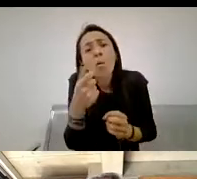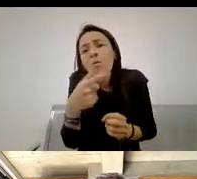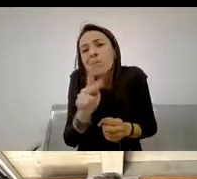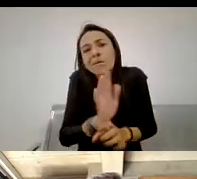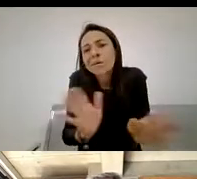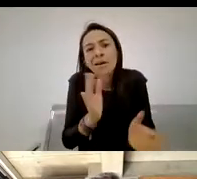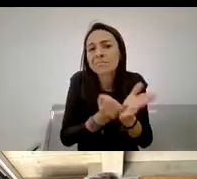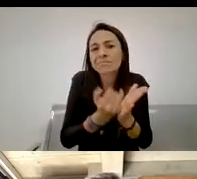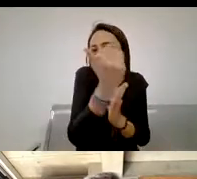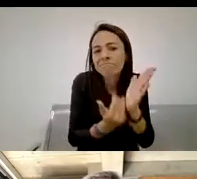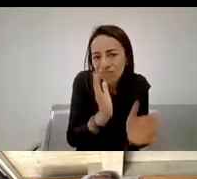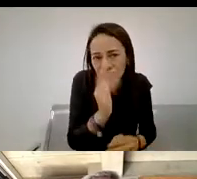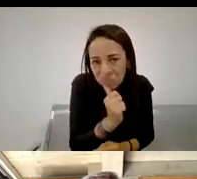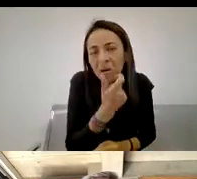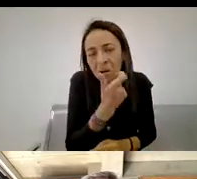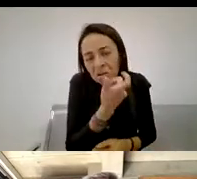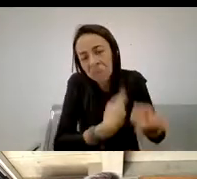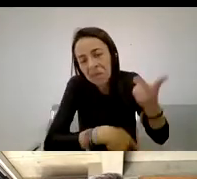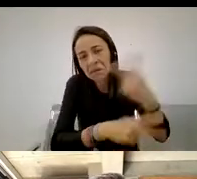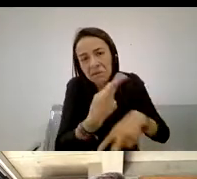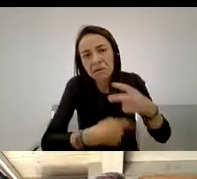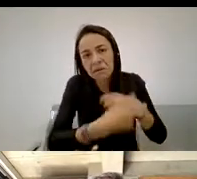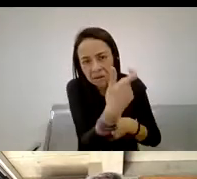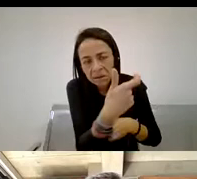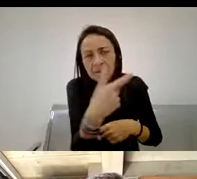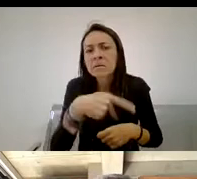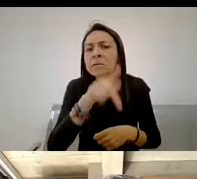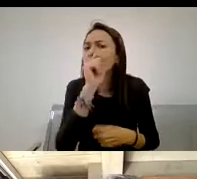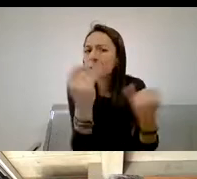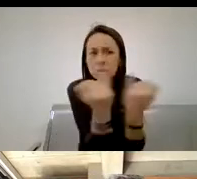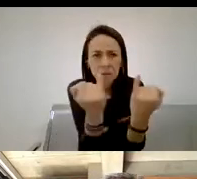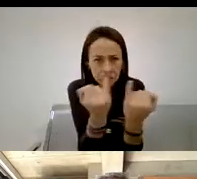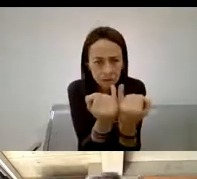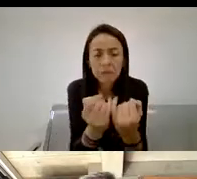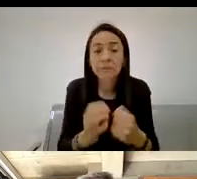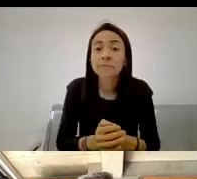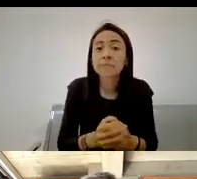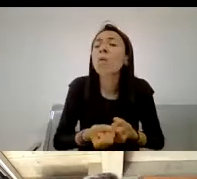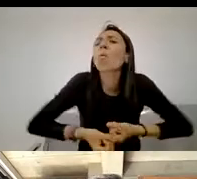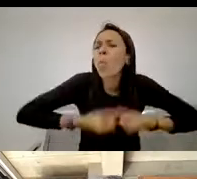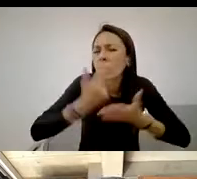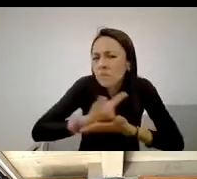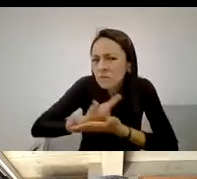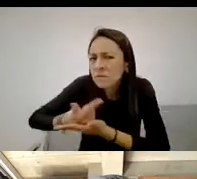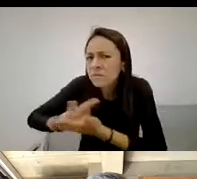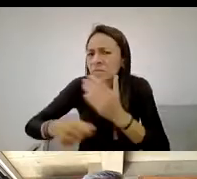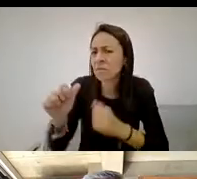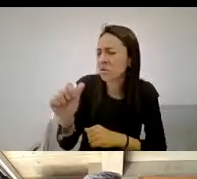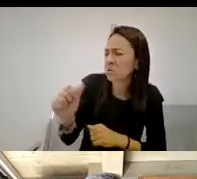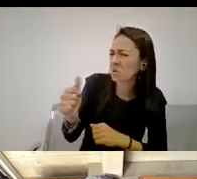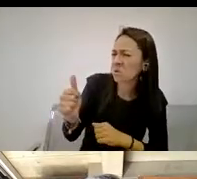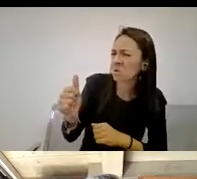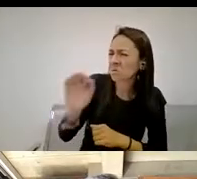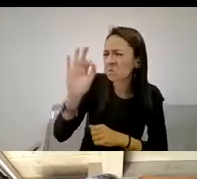pero sí hubo un porcentaje también importante, 11%, poco más, 11 y